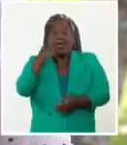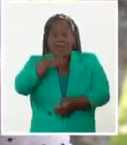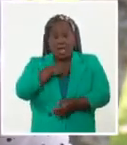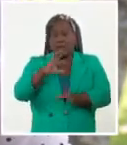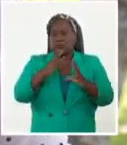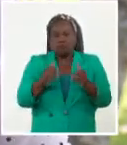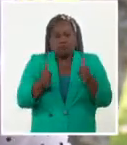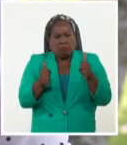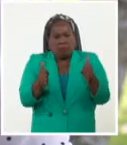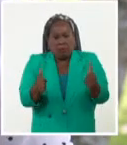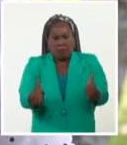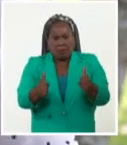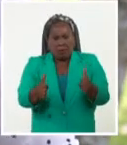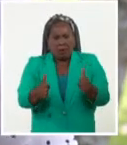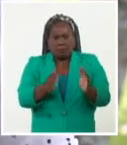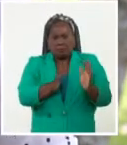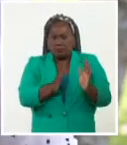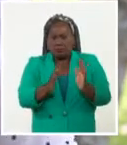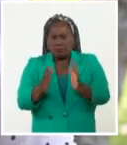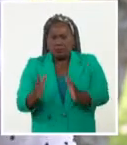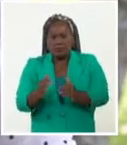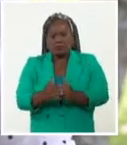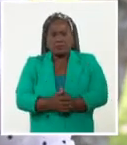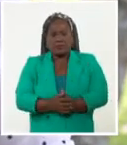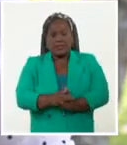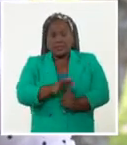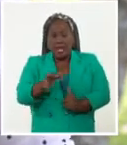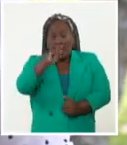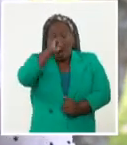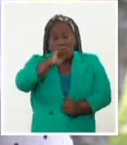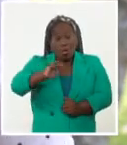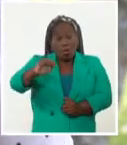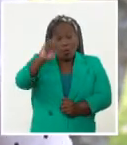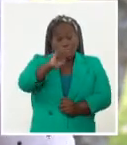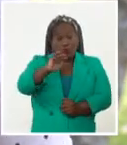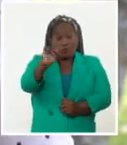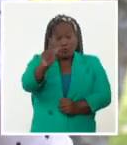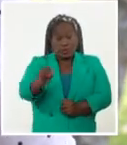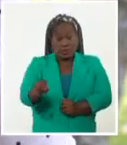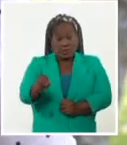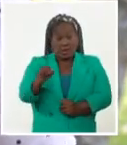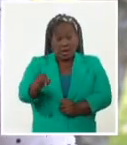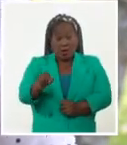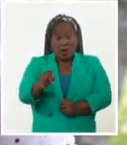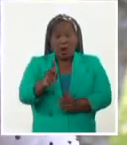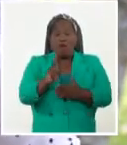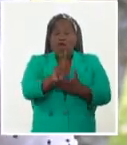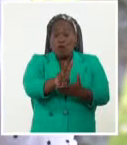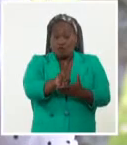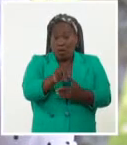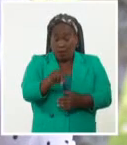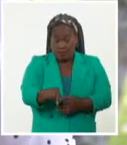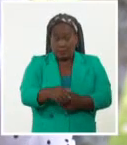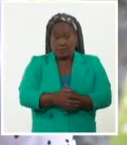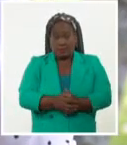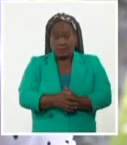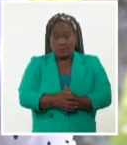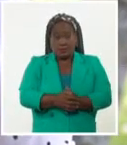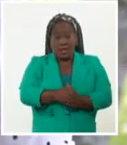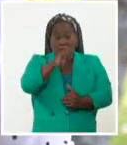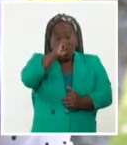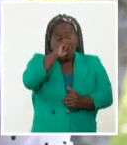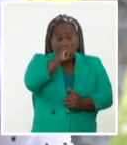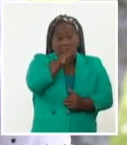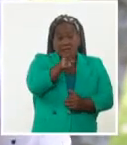sin contratiempos. En este caso, ya los adultos italianos, los voluntarios comprendidos entre 19